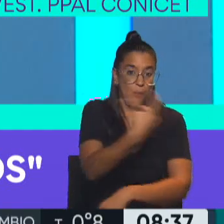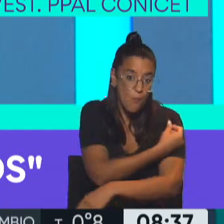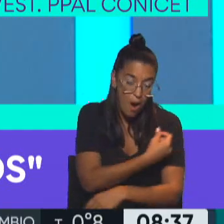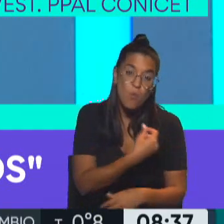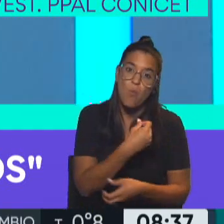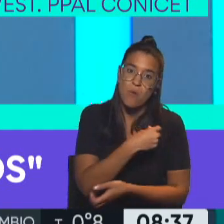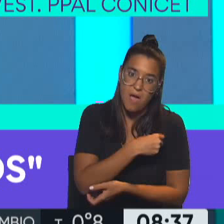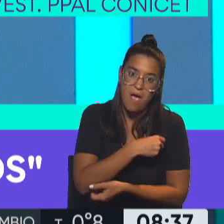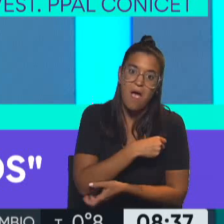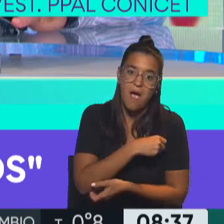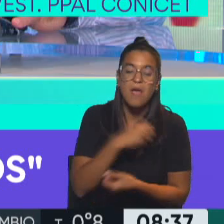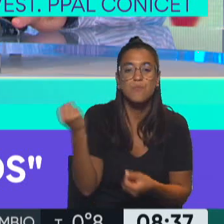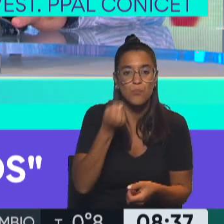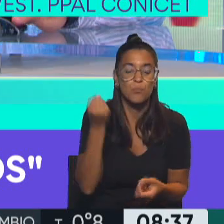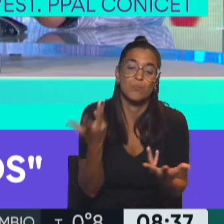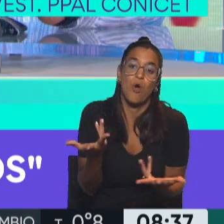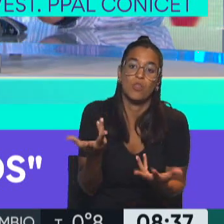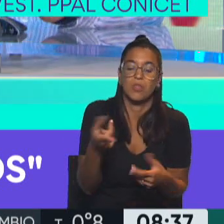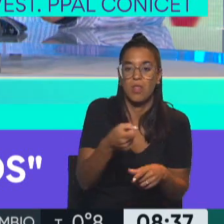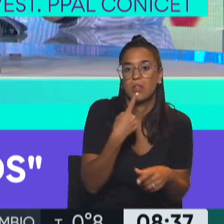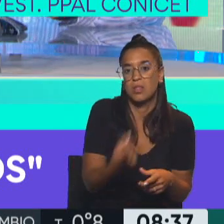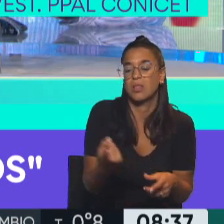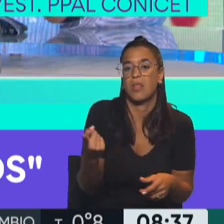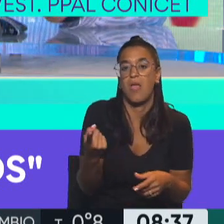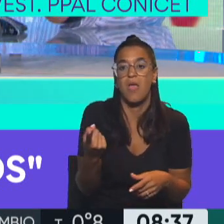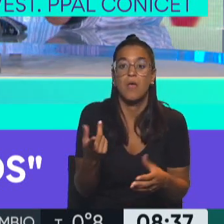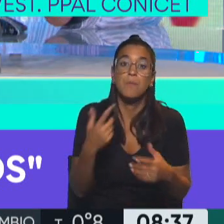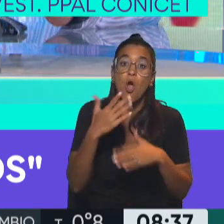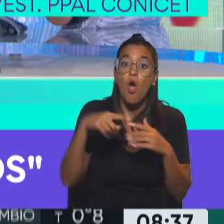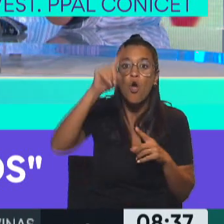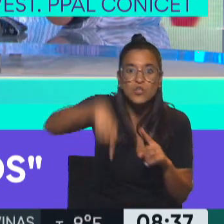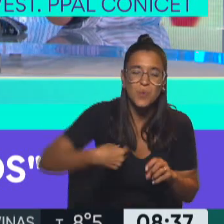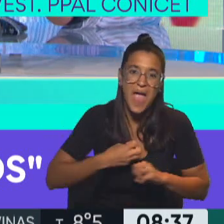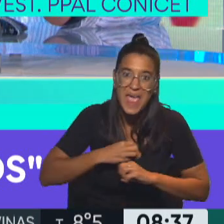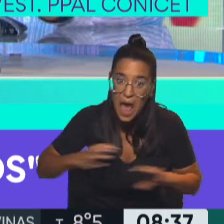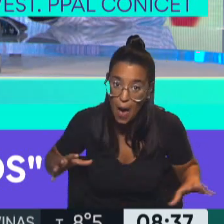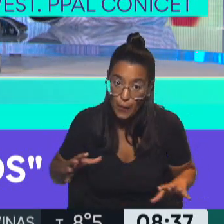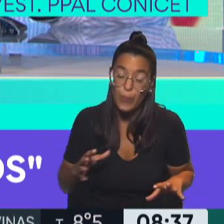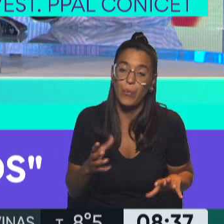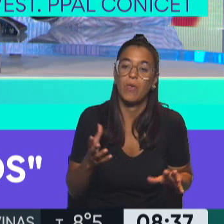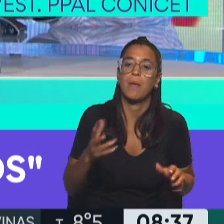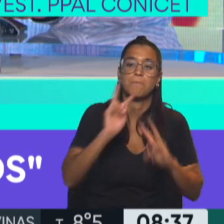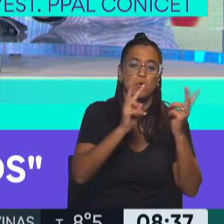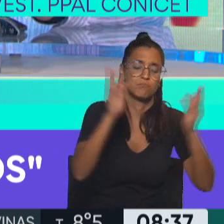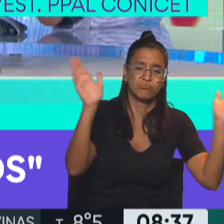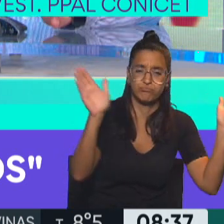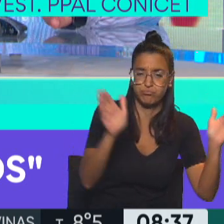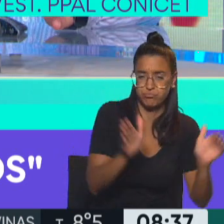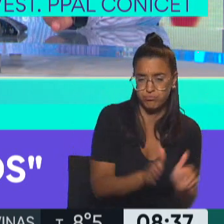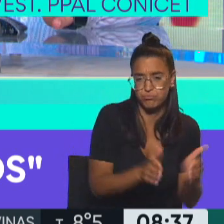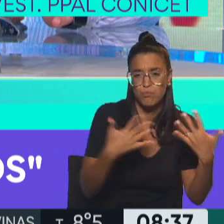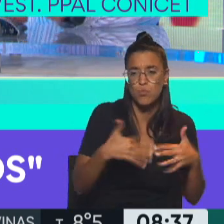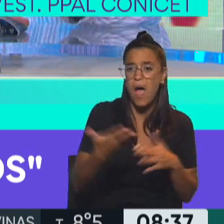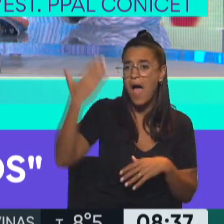vacunación sobre una enfermedad infecciosa con consecuencias graves. Ha bajado la mortalidad de una manera tremenda.